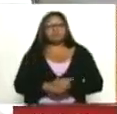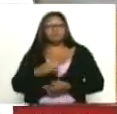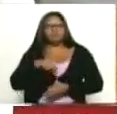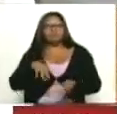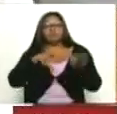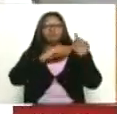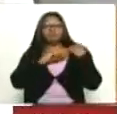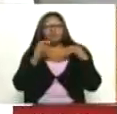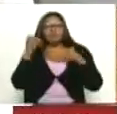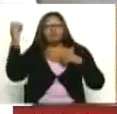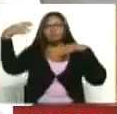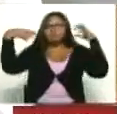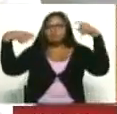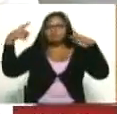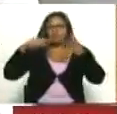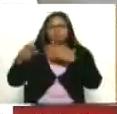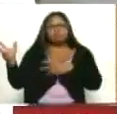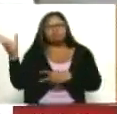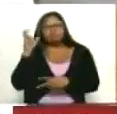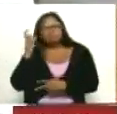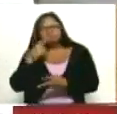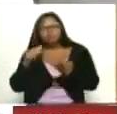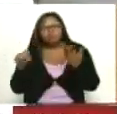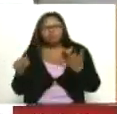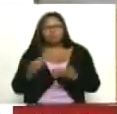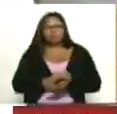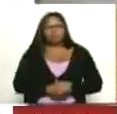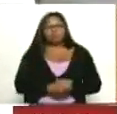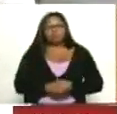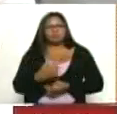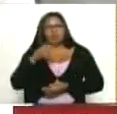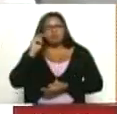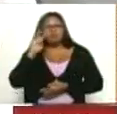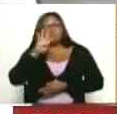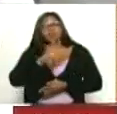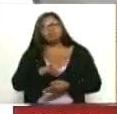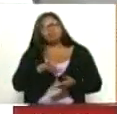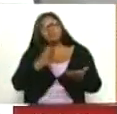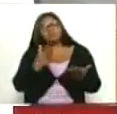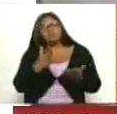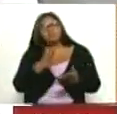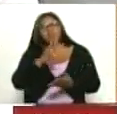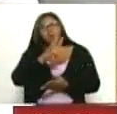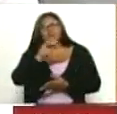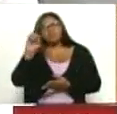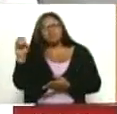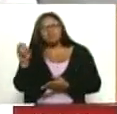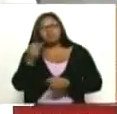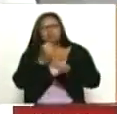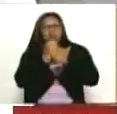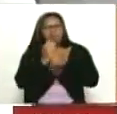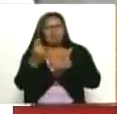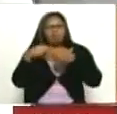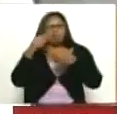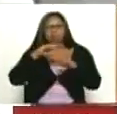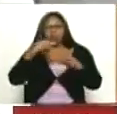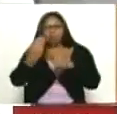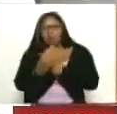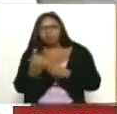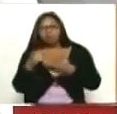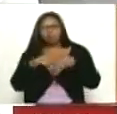de iluminación, de sonido, en fin. Hay unos 400 trabajadores